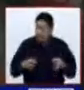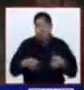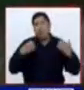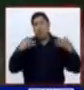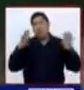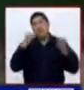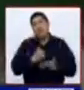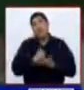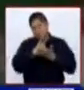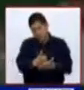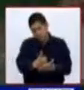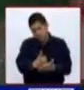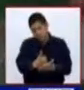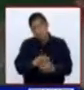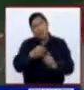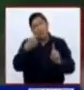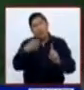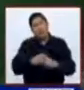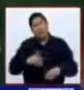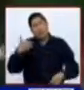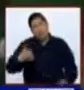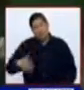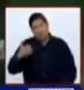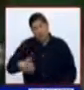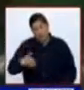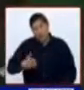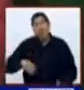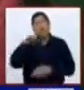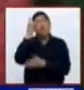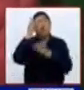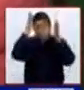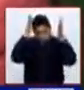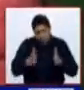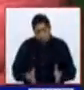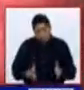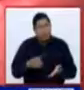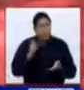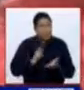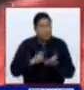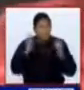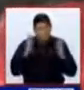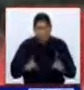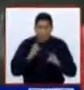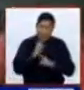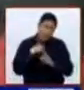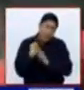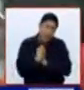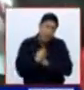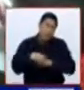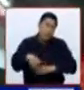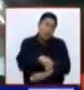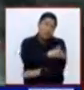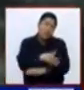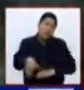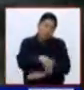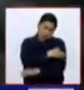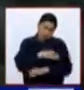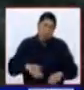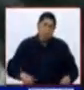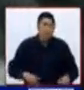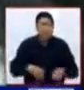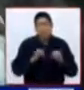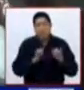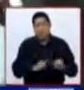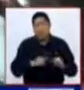y ayudar desde Argentina para los bolivianos, para aquella gente que está en situación de calle, que pueda recibir un plato de